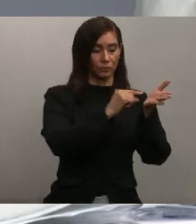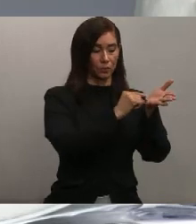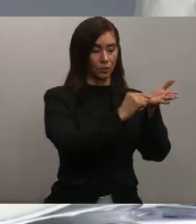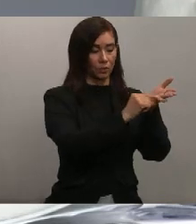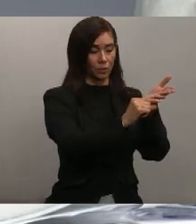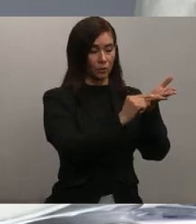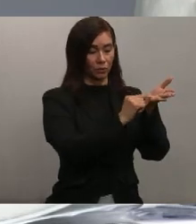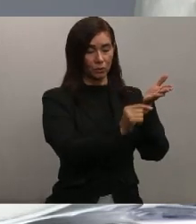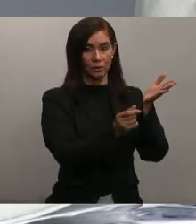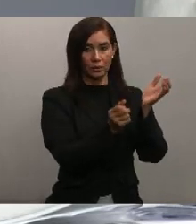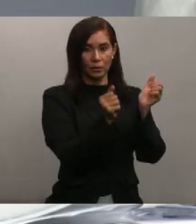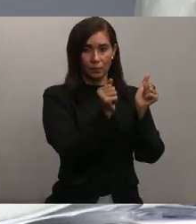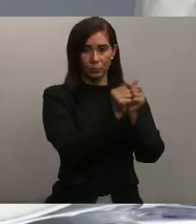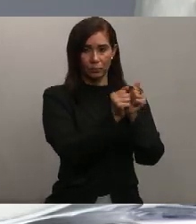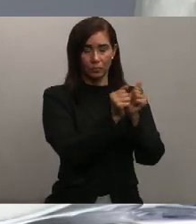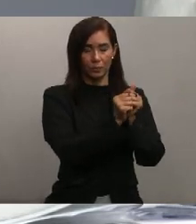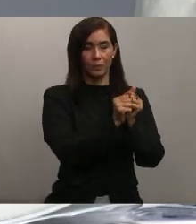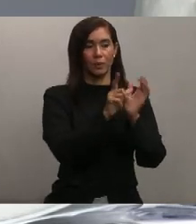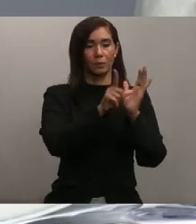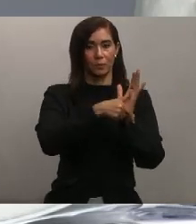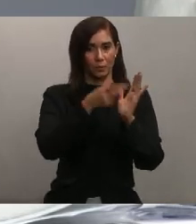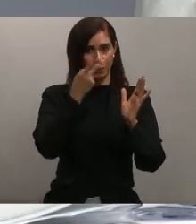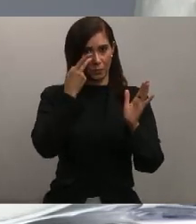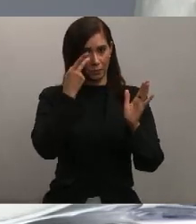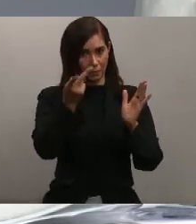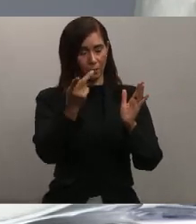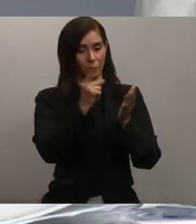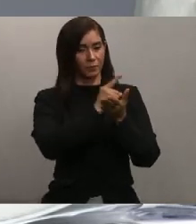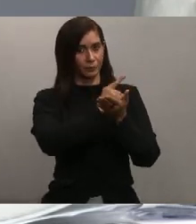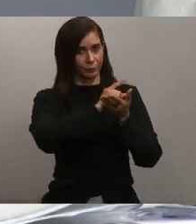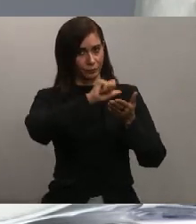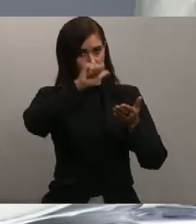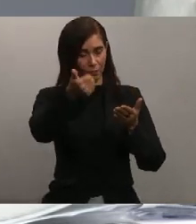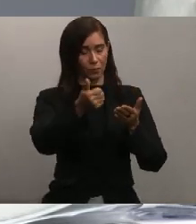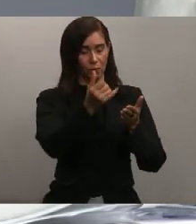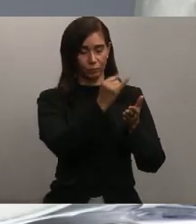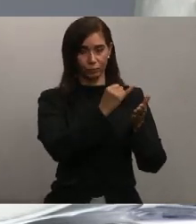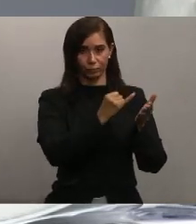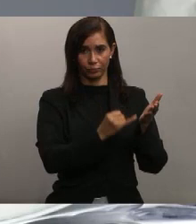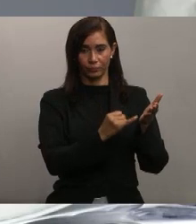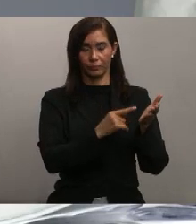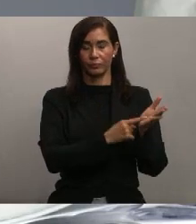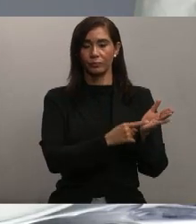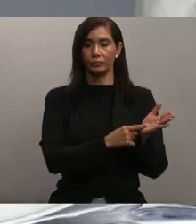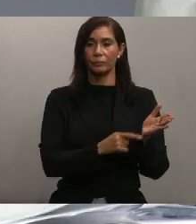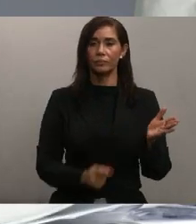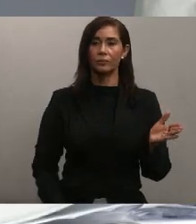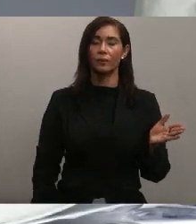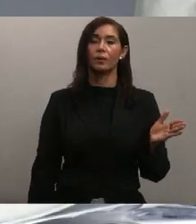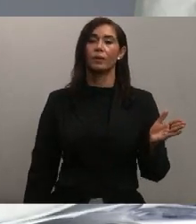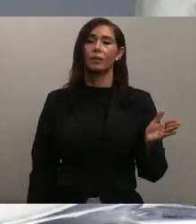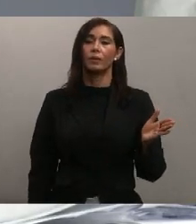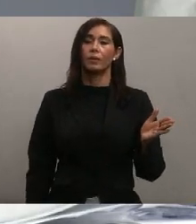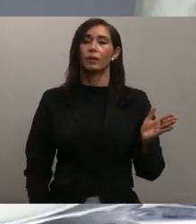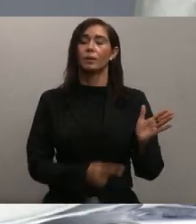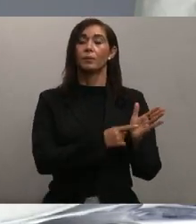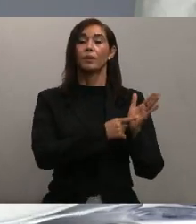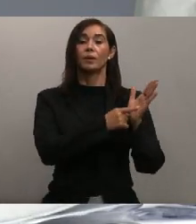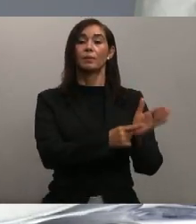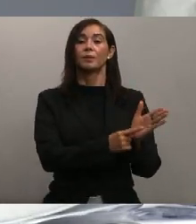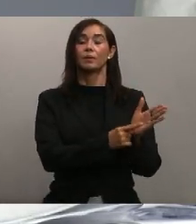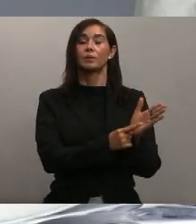muy cercanas, como vamos a ver en otros gráficos también que vamos a